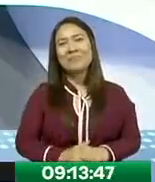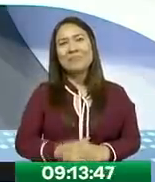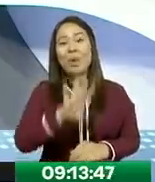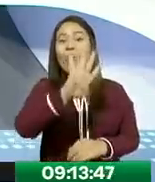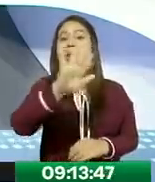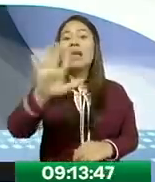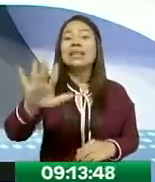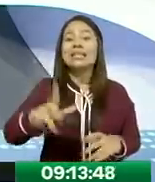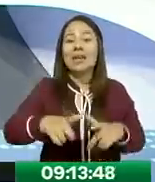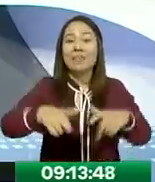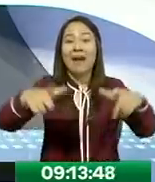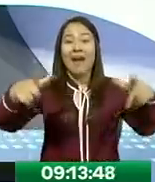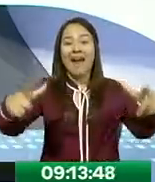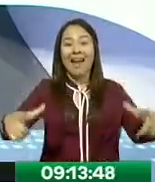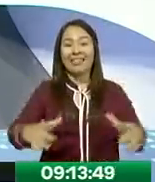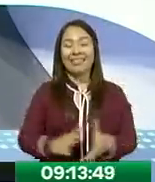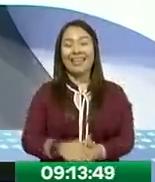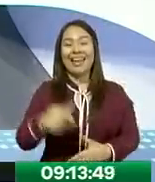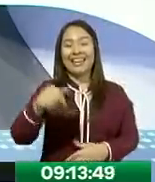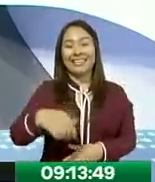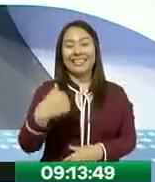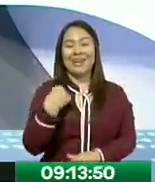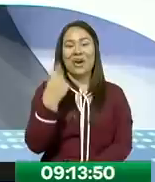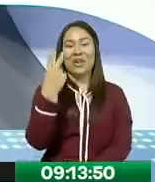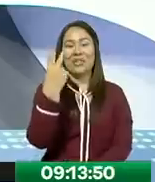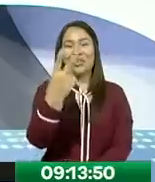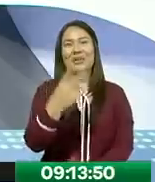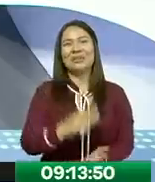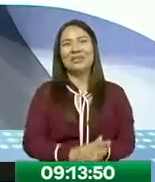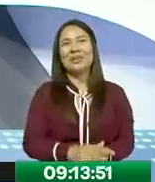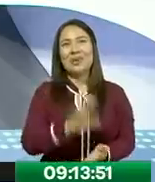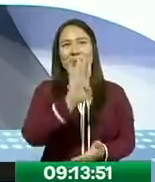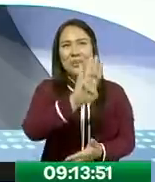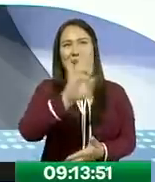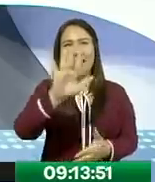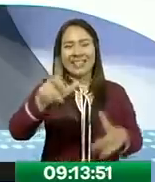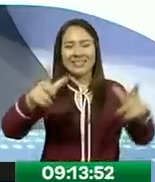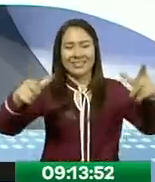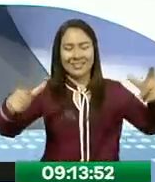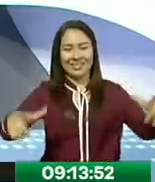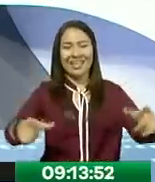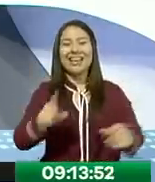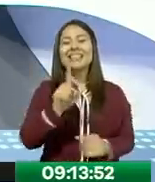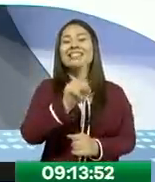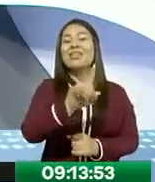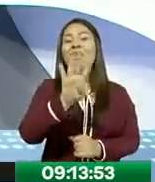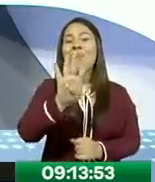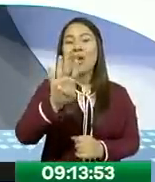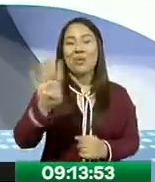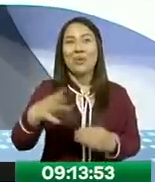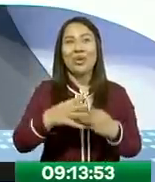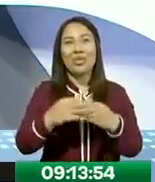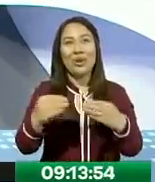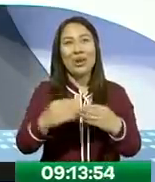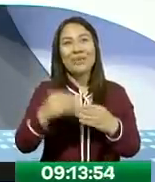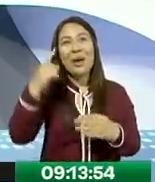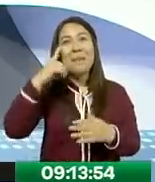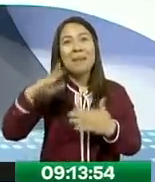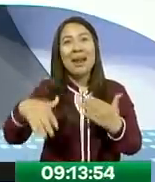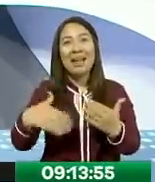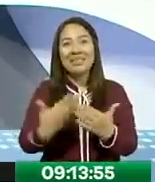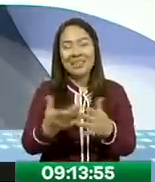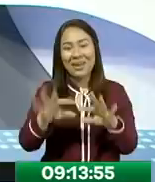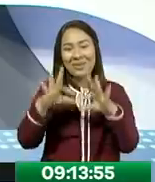es la más grande. Dos tengo acá. De 45, llevamos dos. $144, pero eso es para toda la